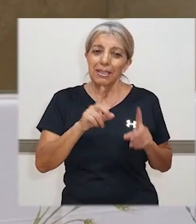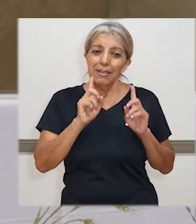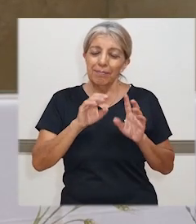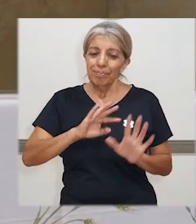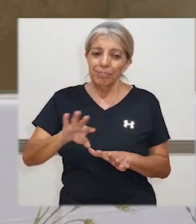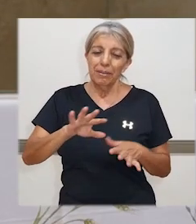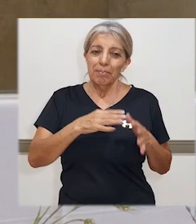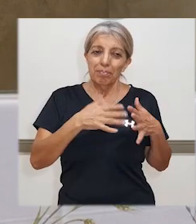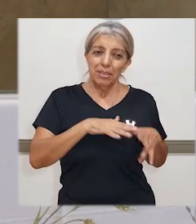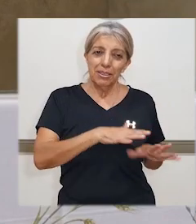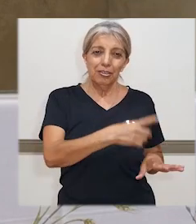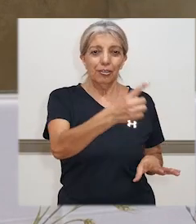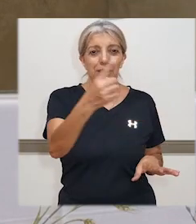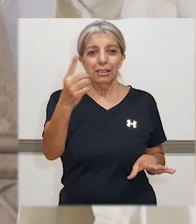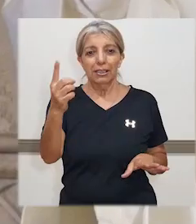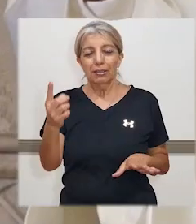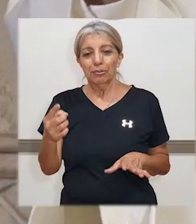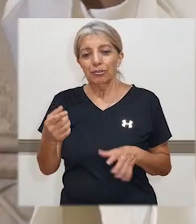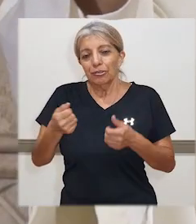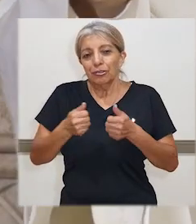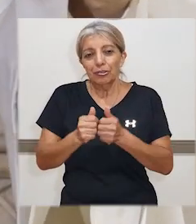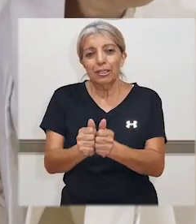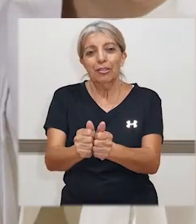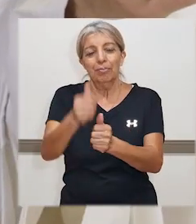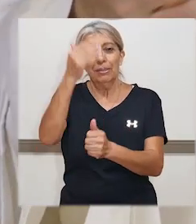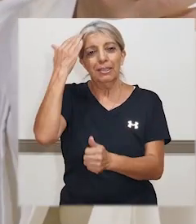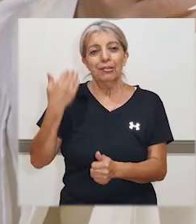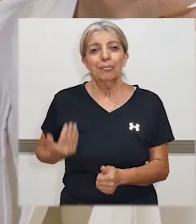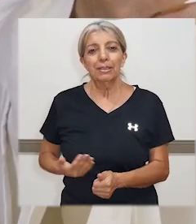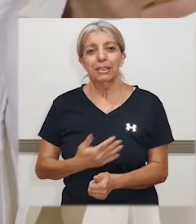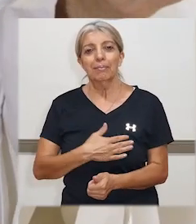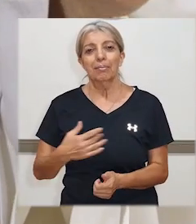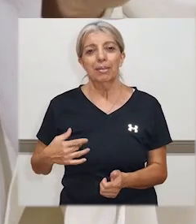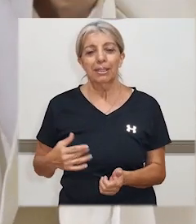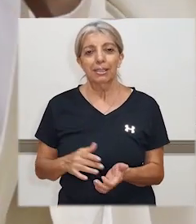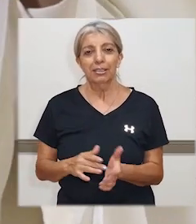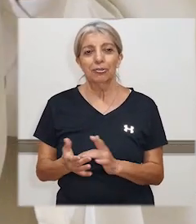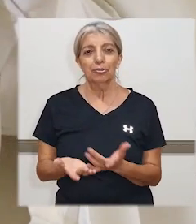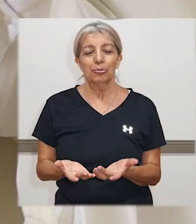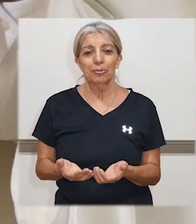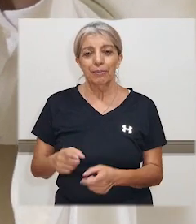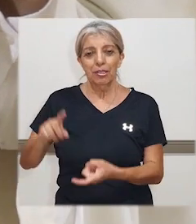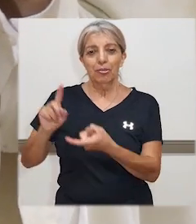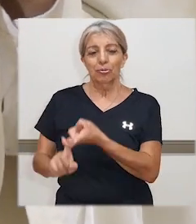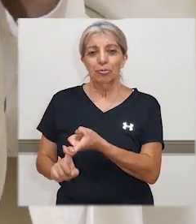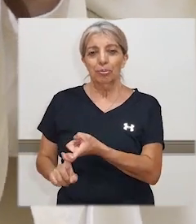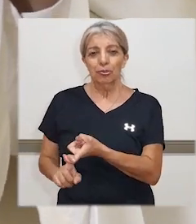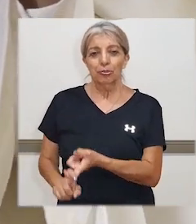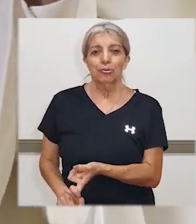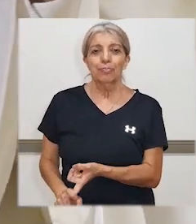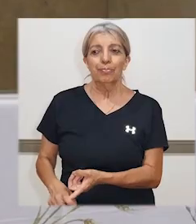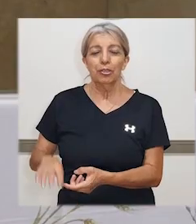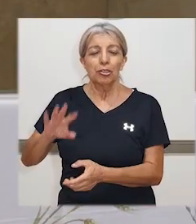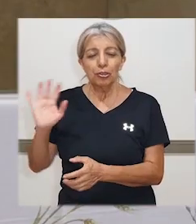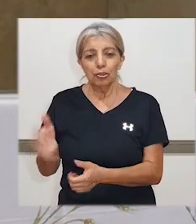misericordia, Padre, de todos nosotros, y así con María, la Virgen Madre de Dios, con San José, su